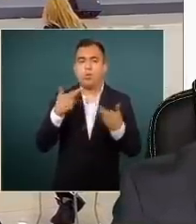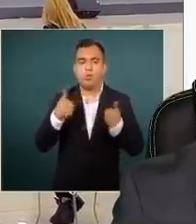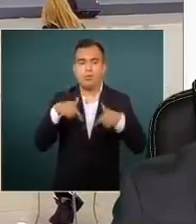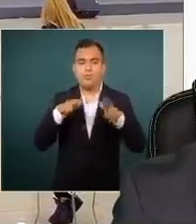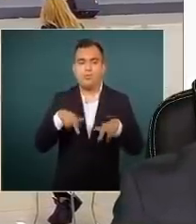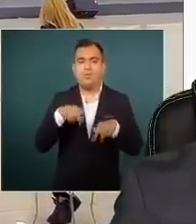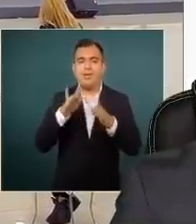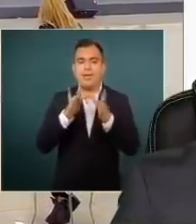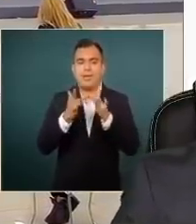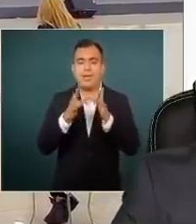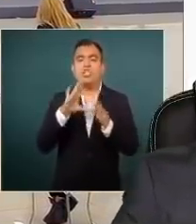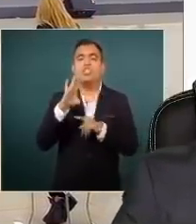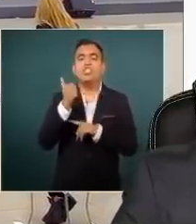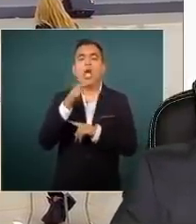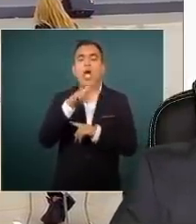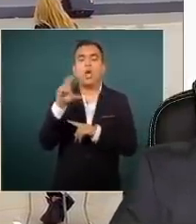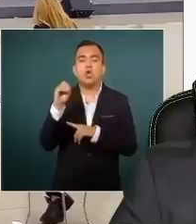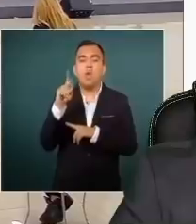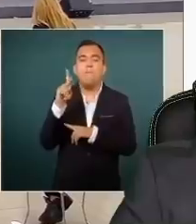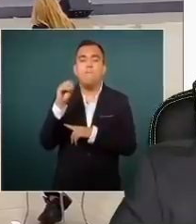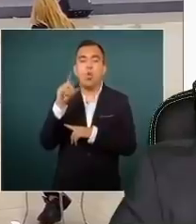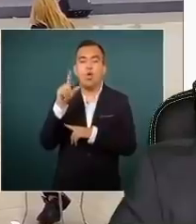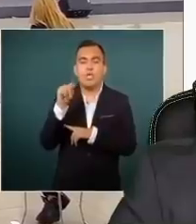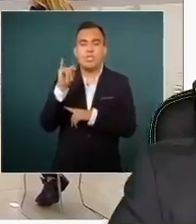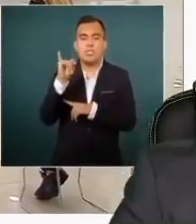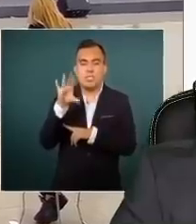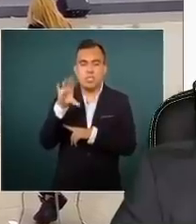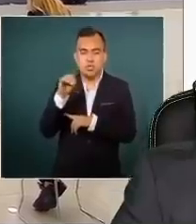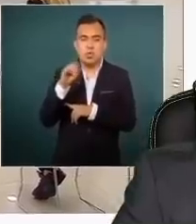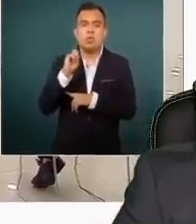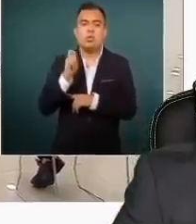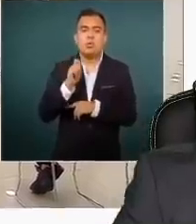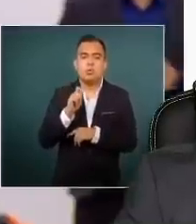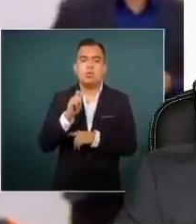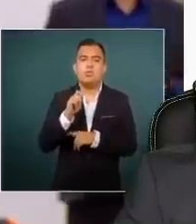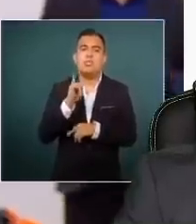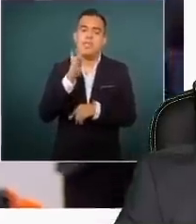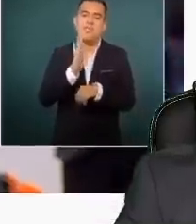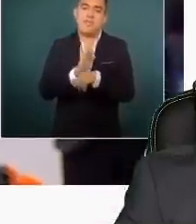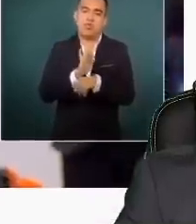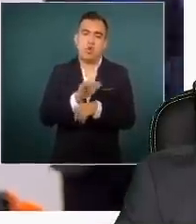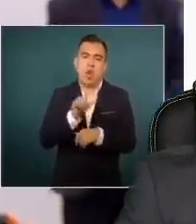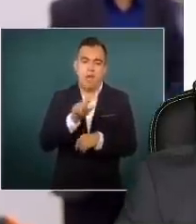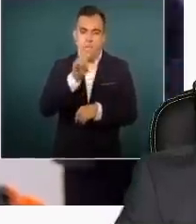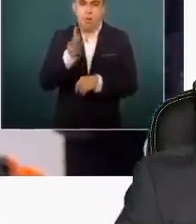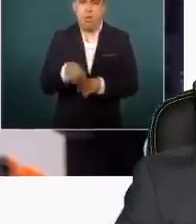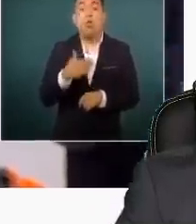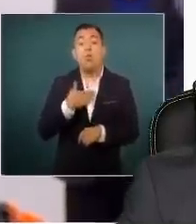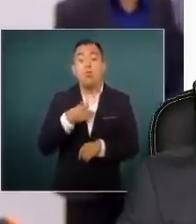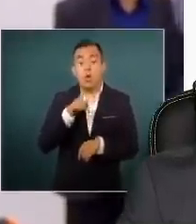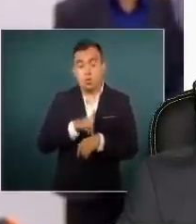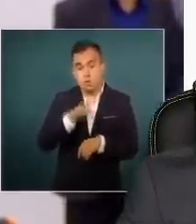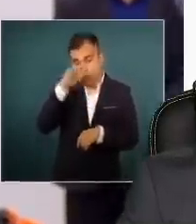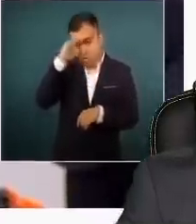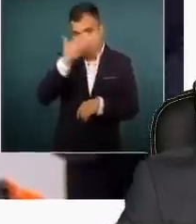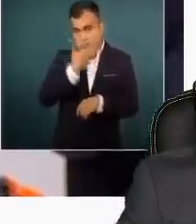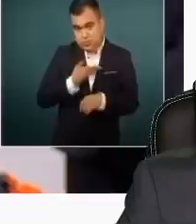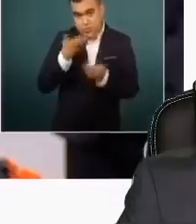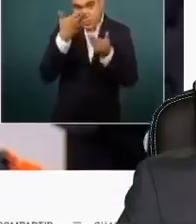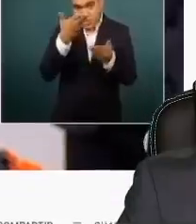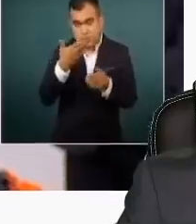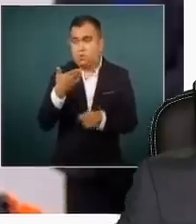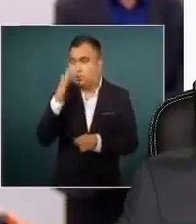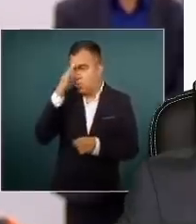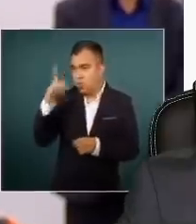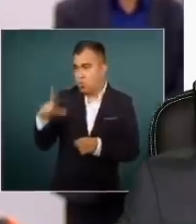venida sociales político y defensor de la verdad buenos días señor presidente